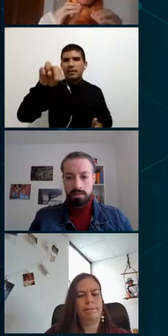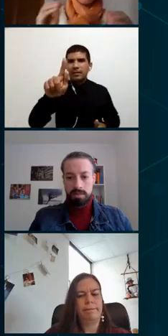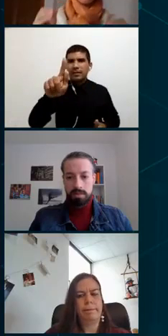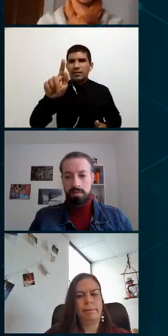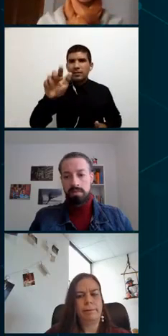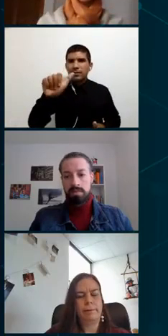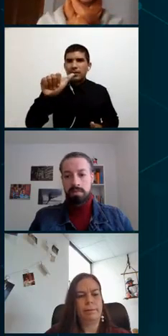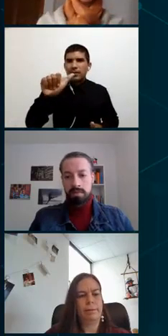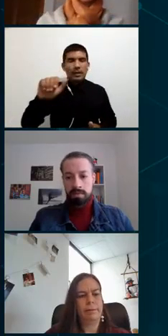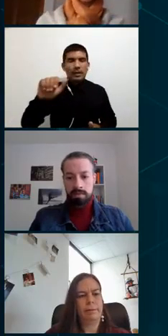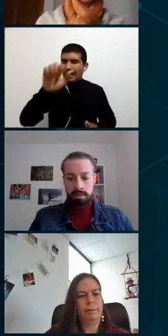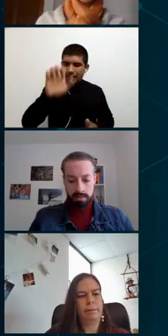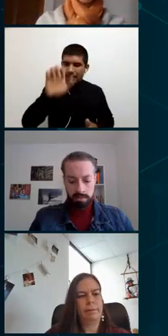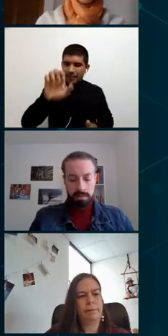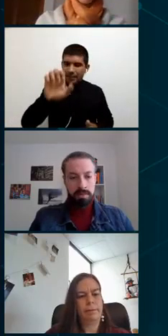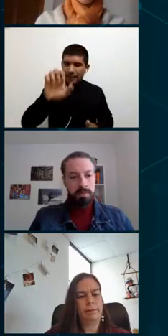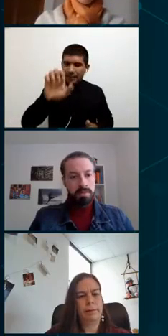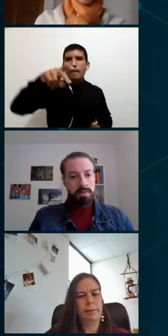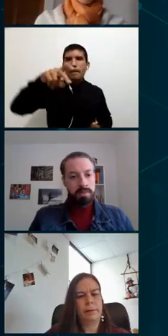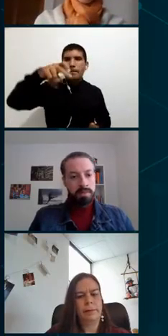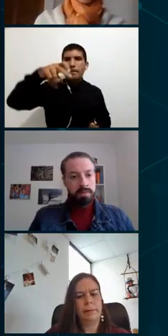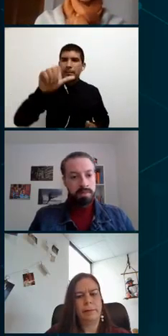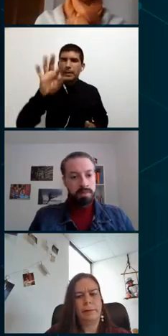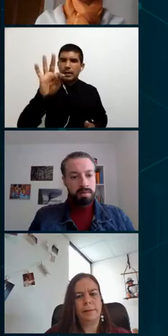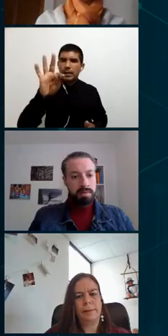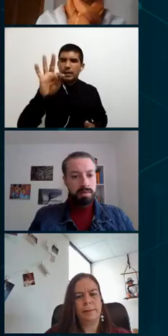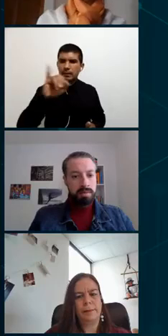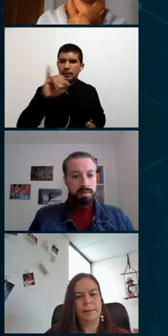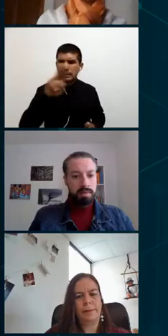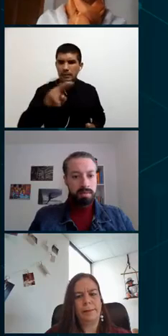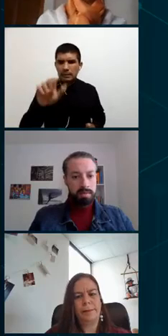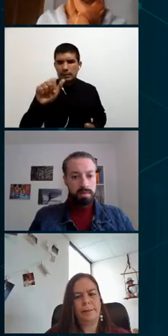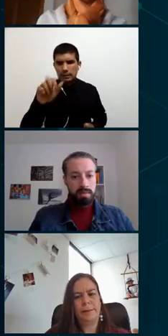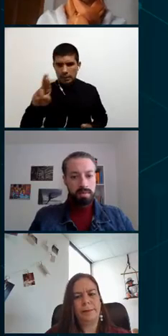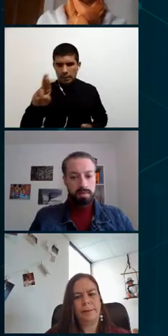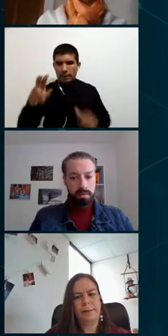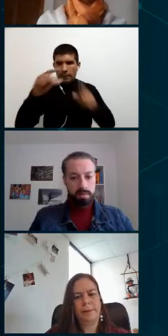presentación, el inicio de la frase, para mí es